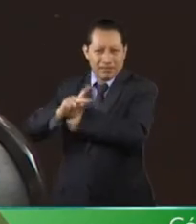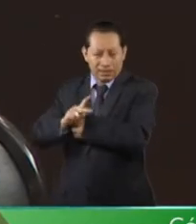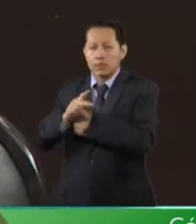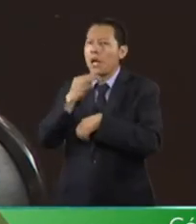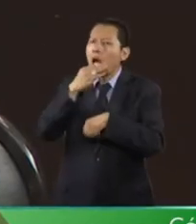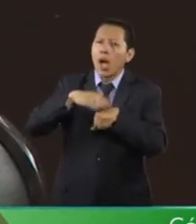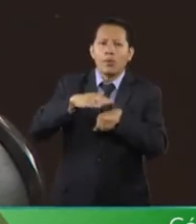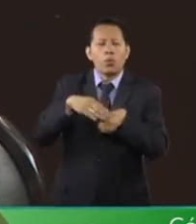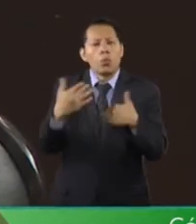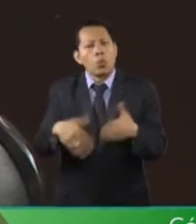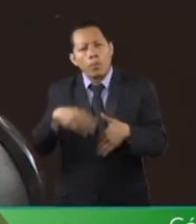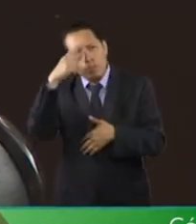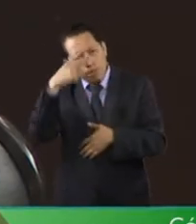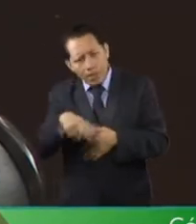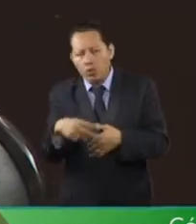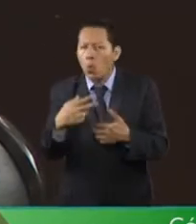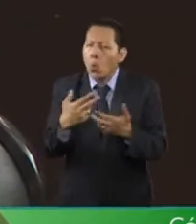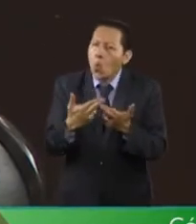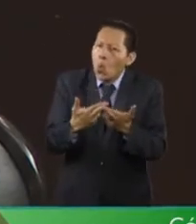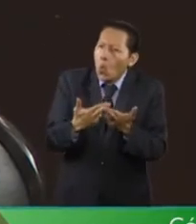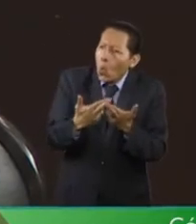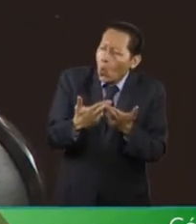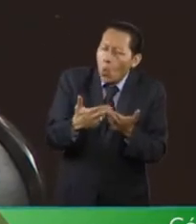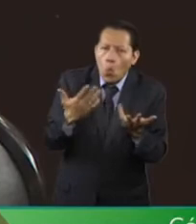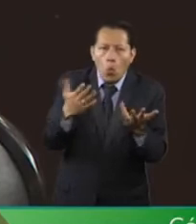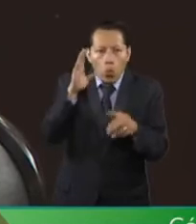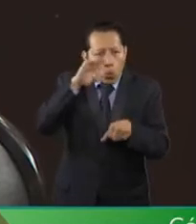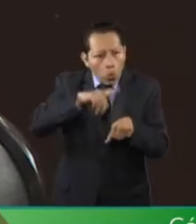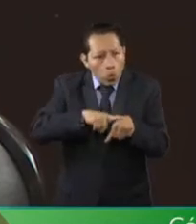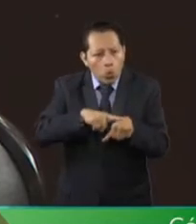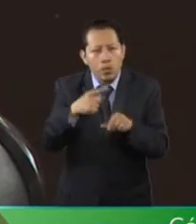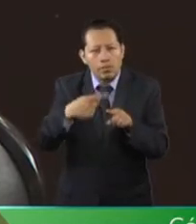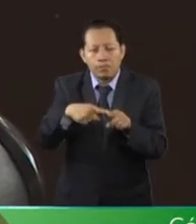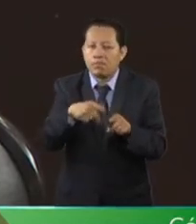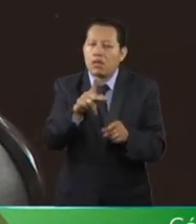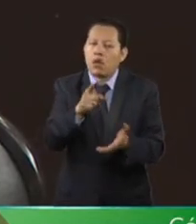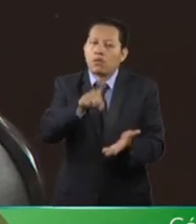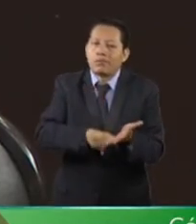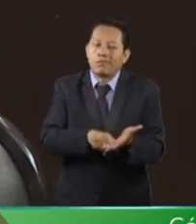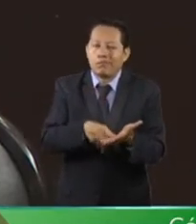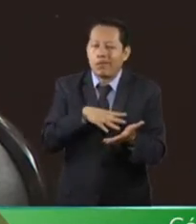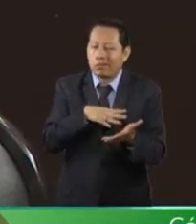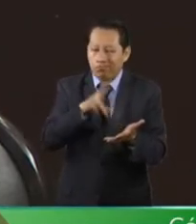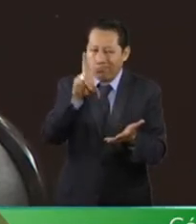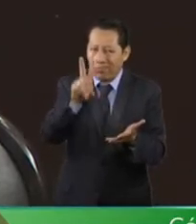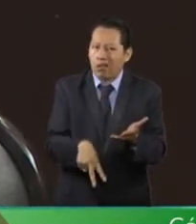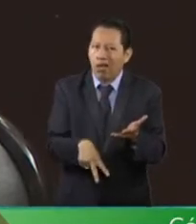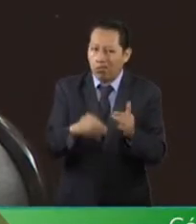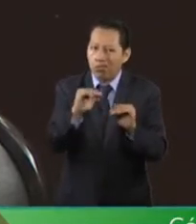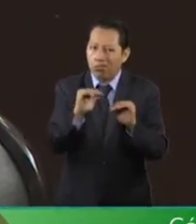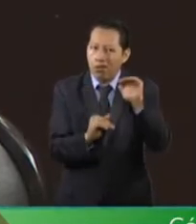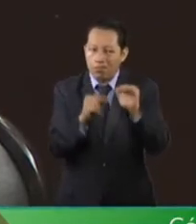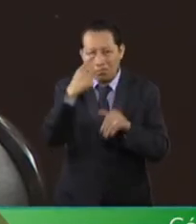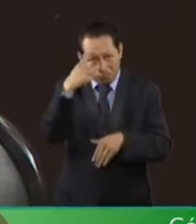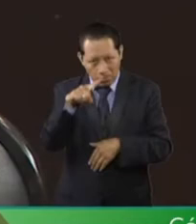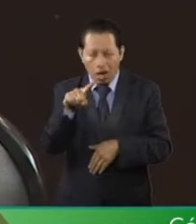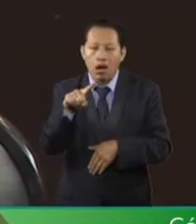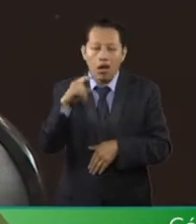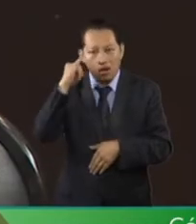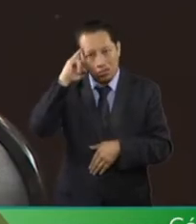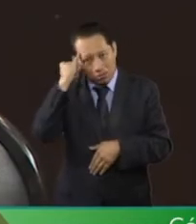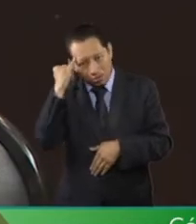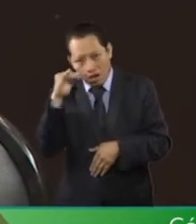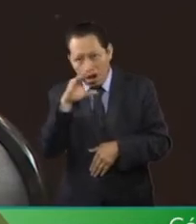étnica también, pero al interior vivimos una profunda desigualdad para el desarrollo de la identidad indígena y